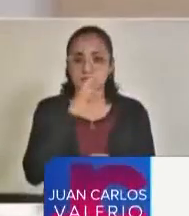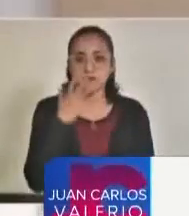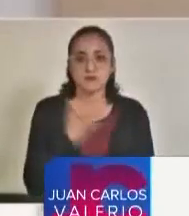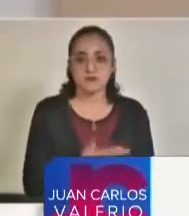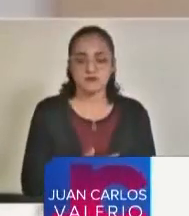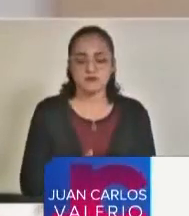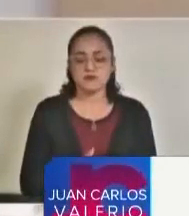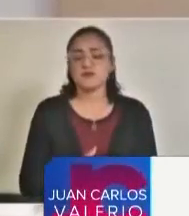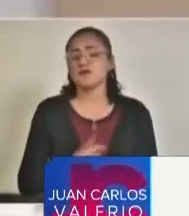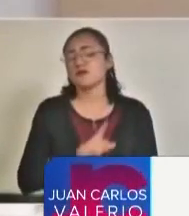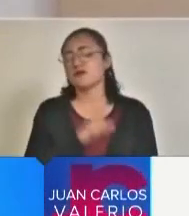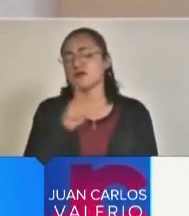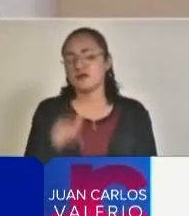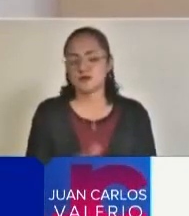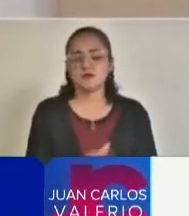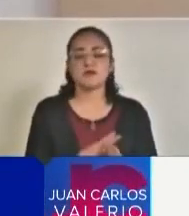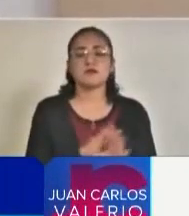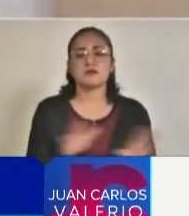Ya vendrán